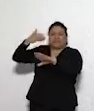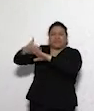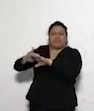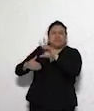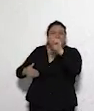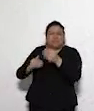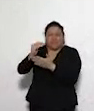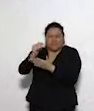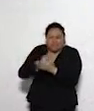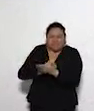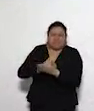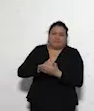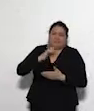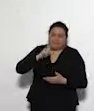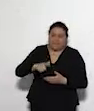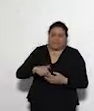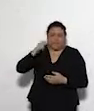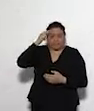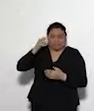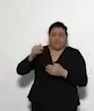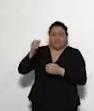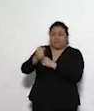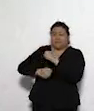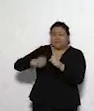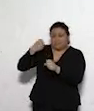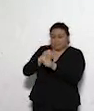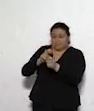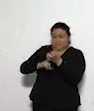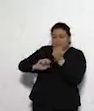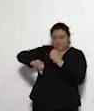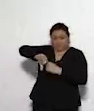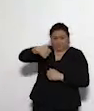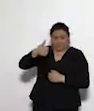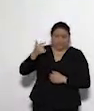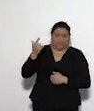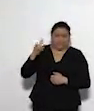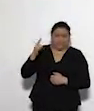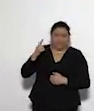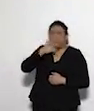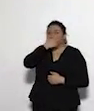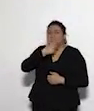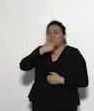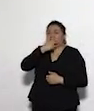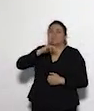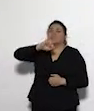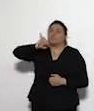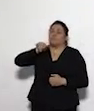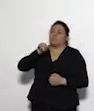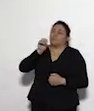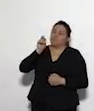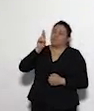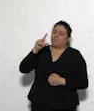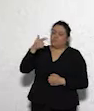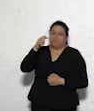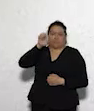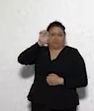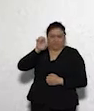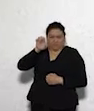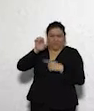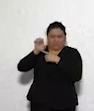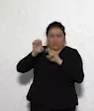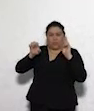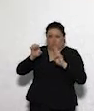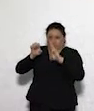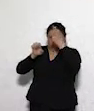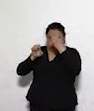a nuestra comunidad. En junio de 2011, bajo la coordinación del doctor Jorge Carpizo y en una iniciativa conjunta de la UNAM